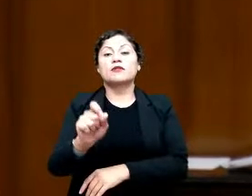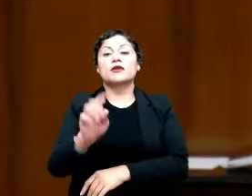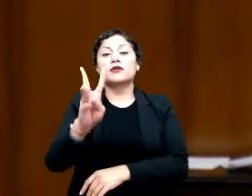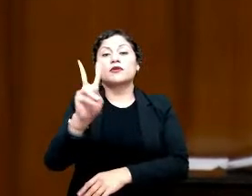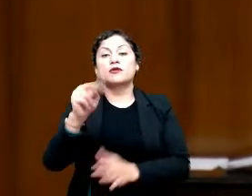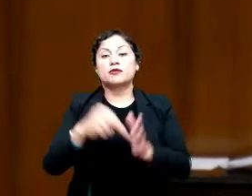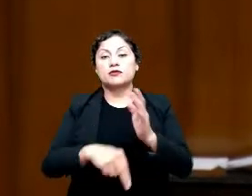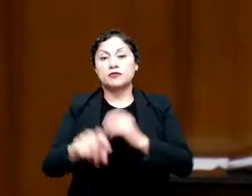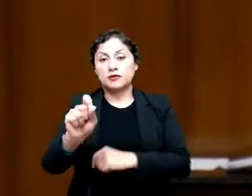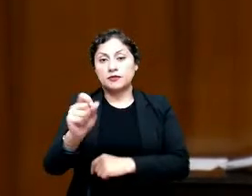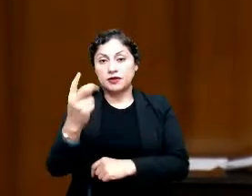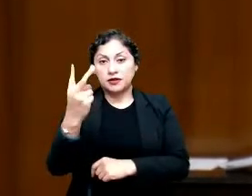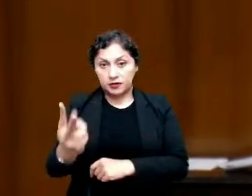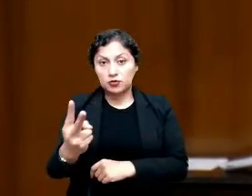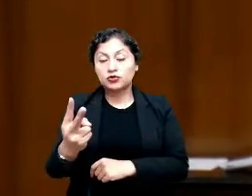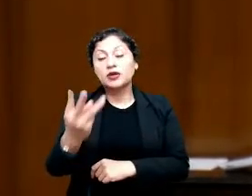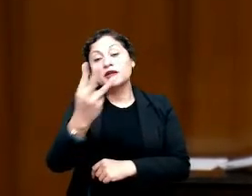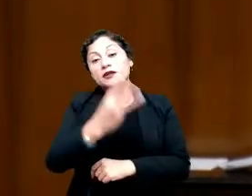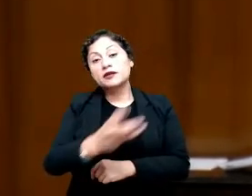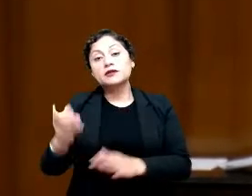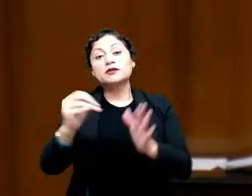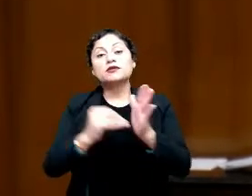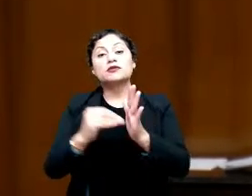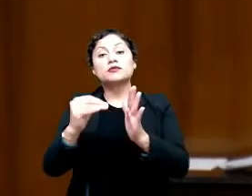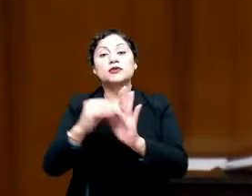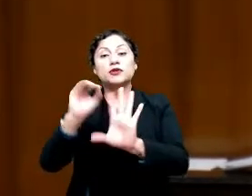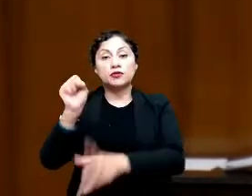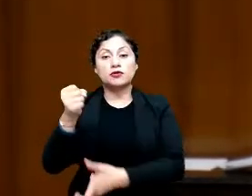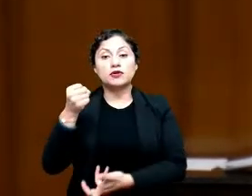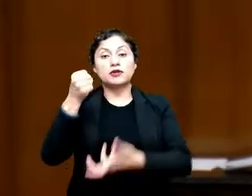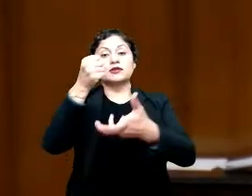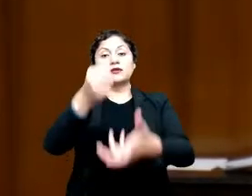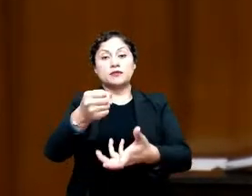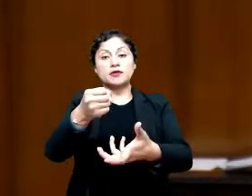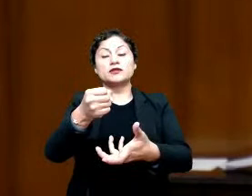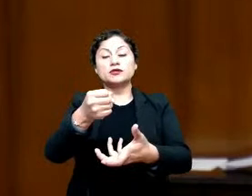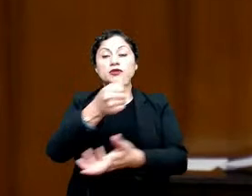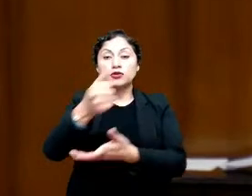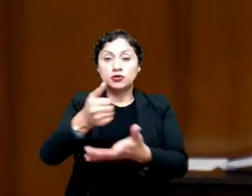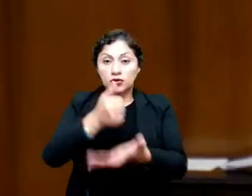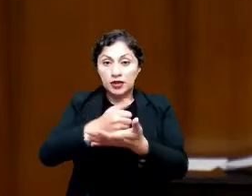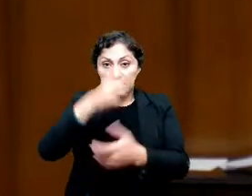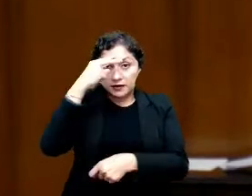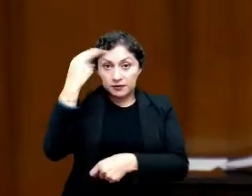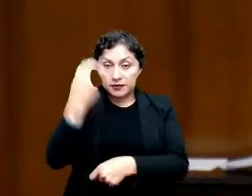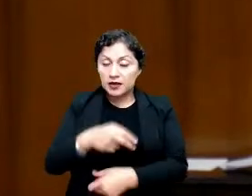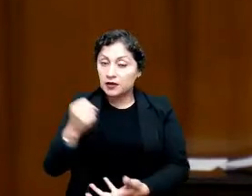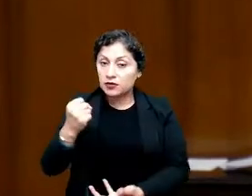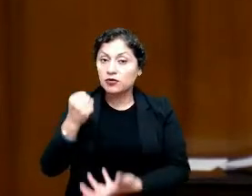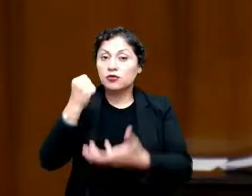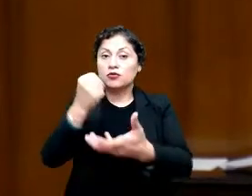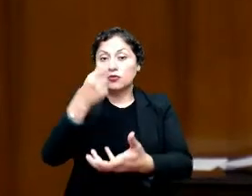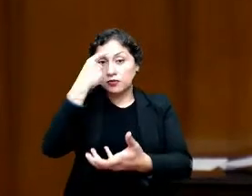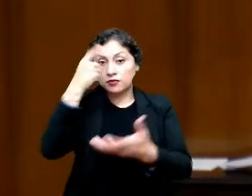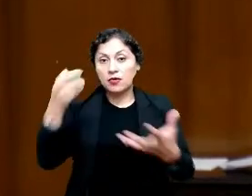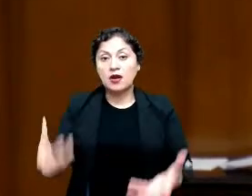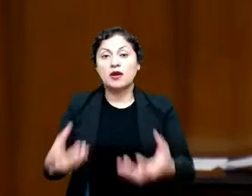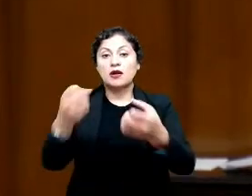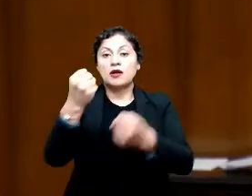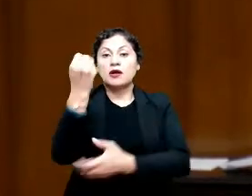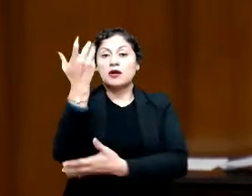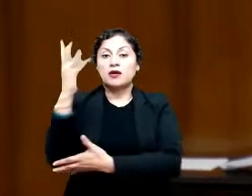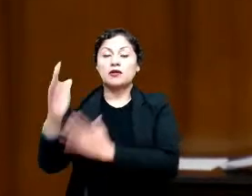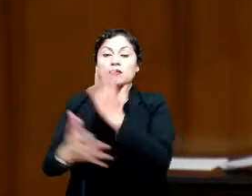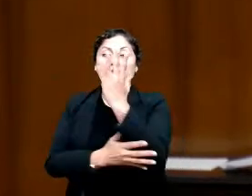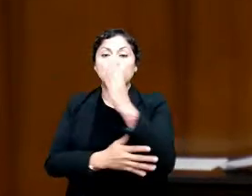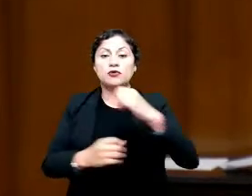año. Más de 300 millones de pesos del Estado de México y de la Ciudad de México para recuperar la presa del Bosque en Michoacán del